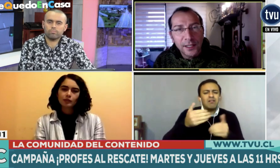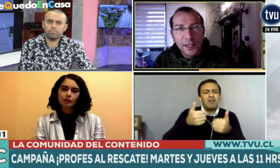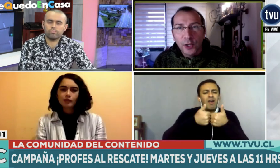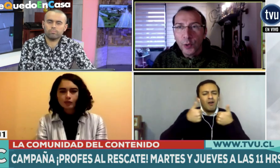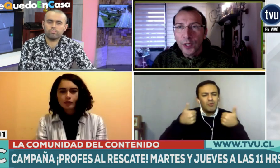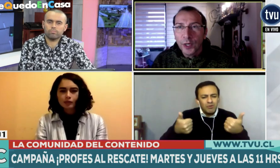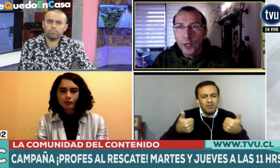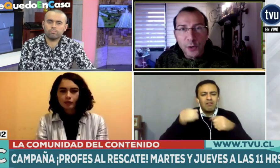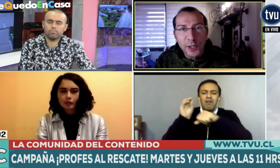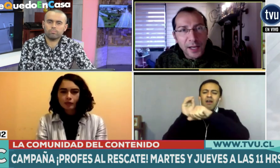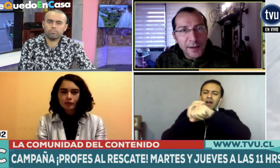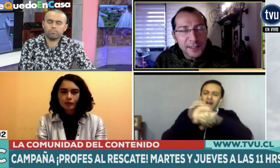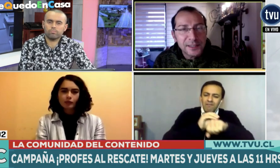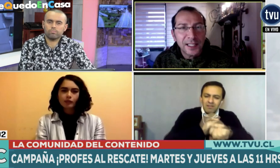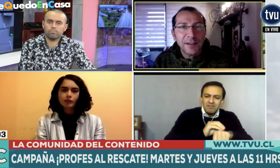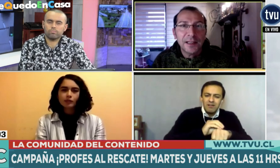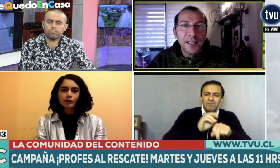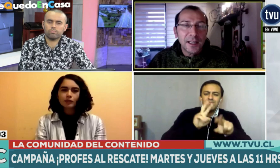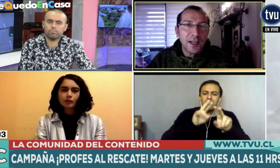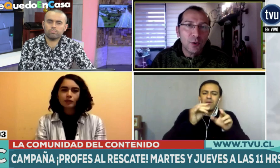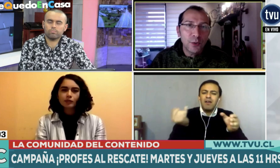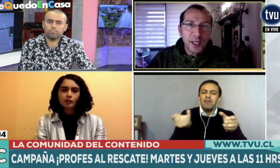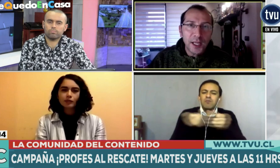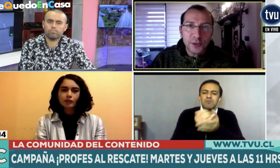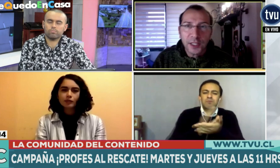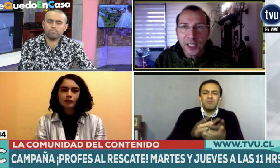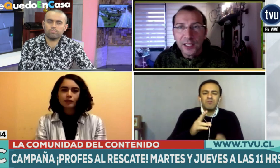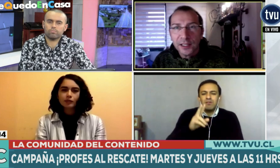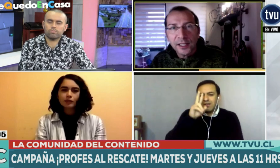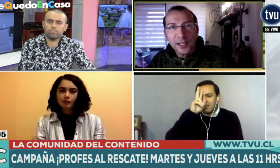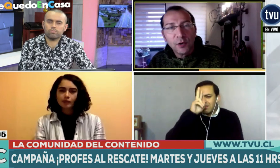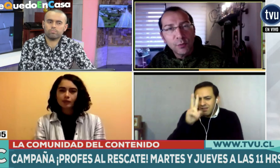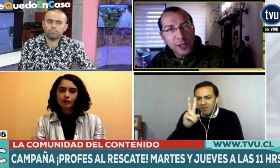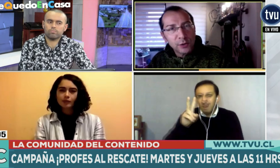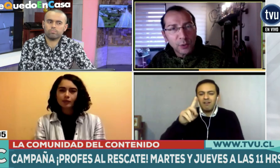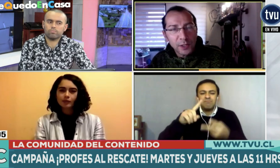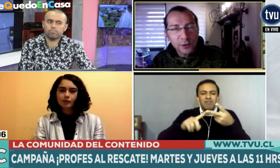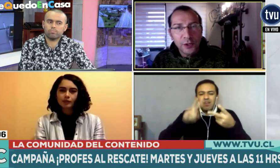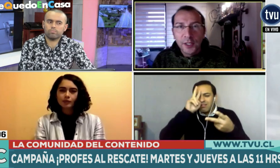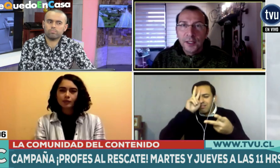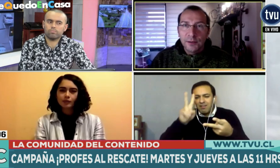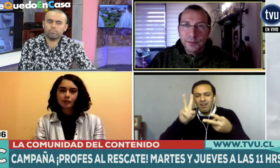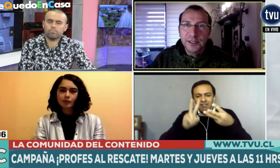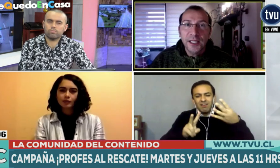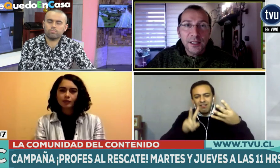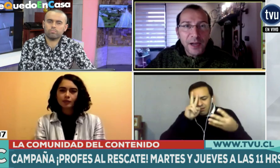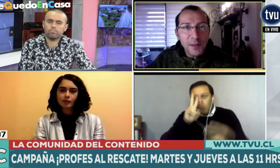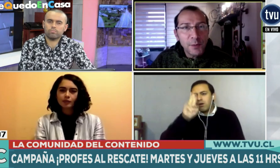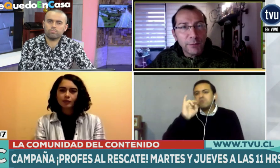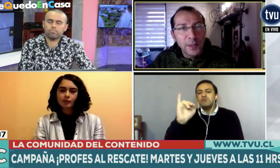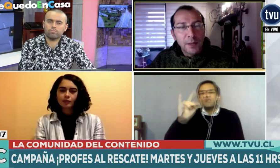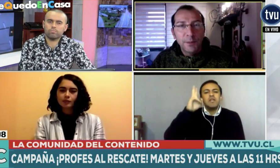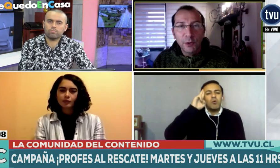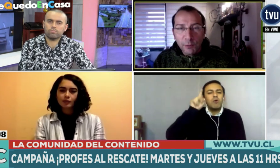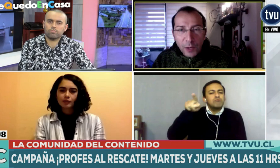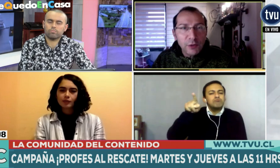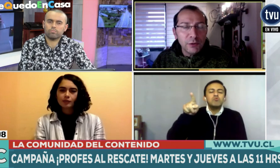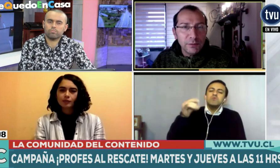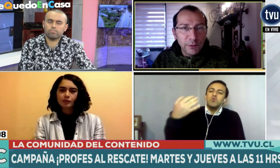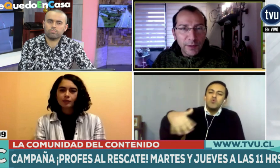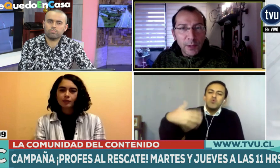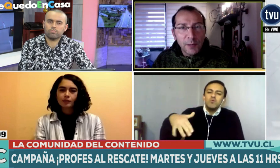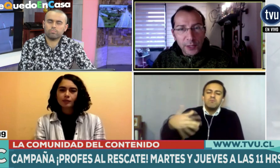niveles lo ha denunciado, y cada vez que se celebra el Día de la Comunidad y no sé qué, el Día de la Comunidad no sé cuánto, sí, vamos, pero